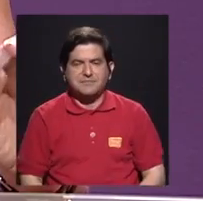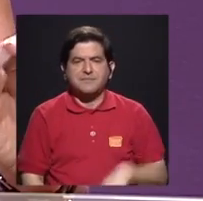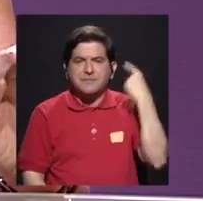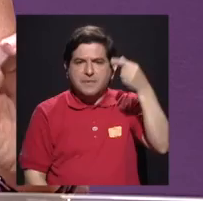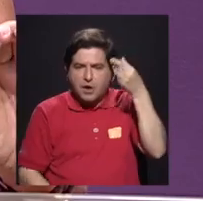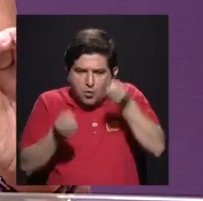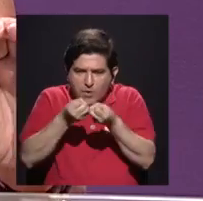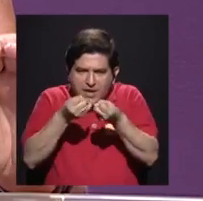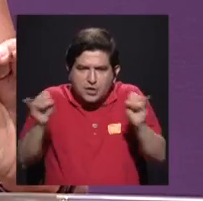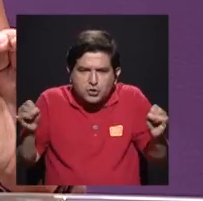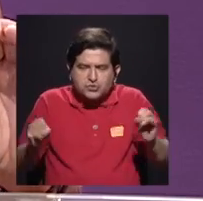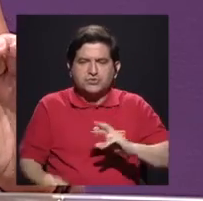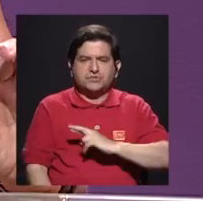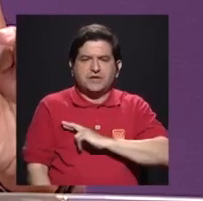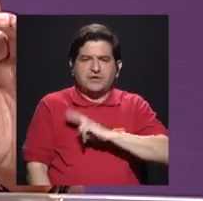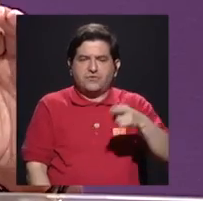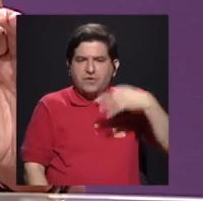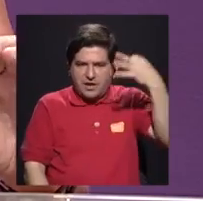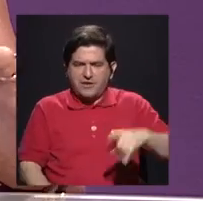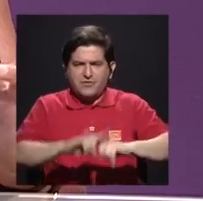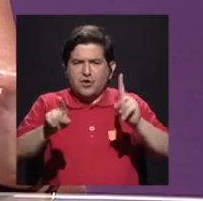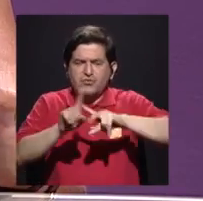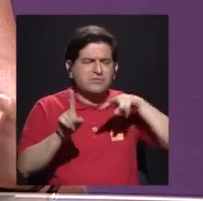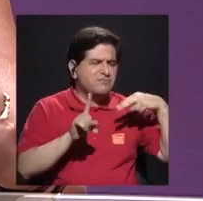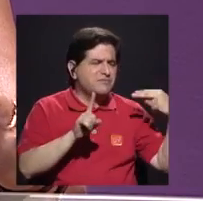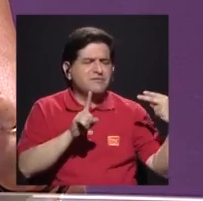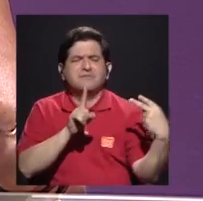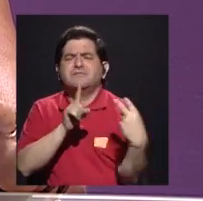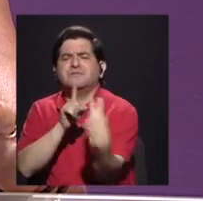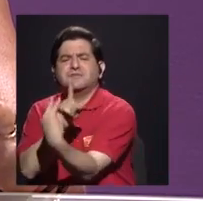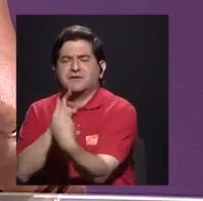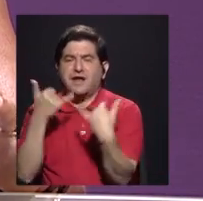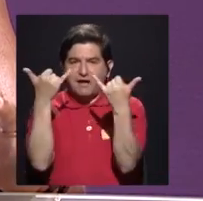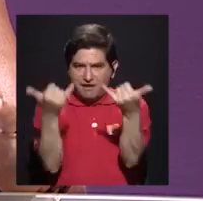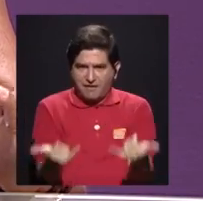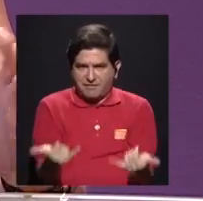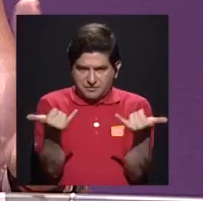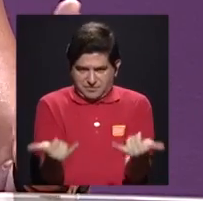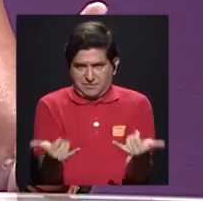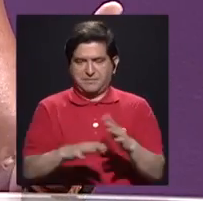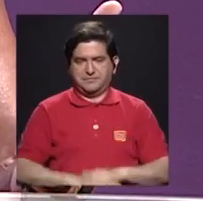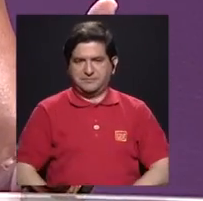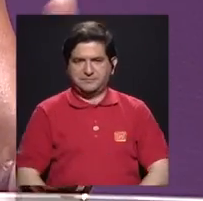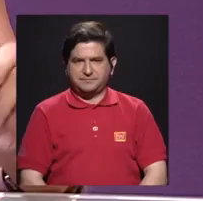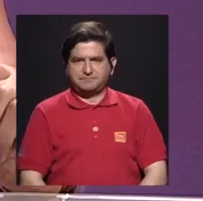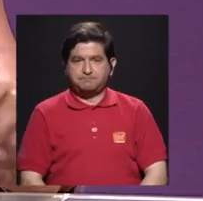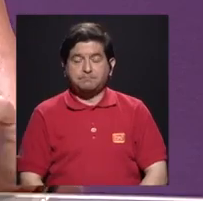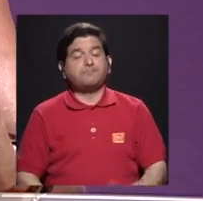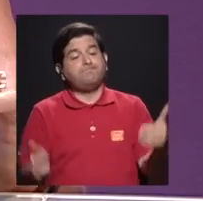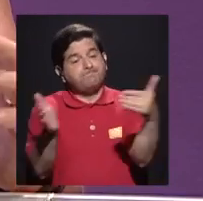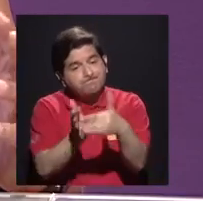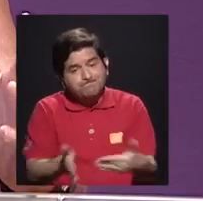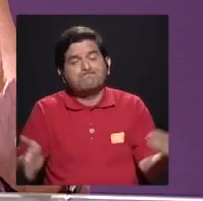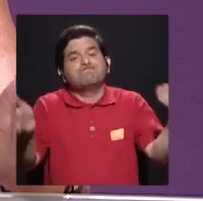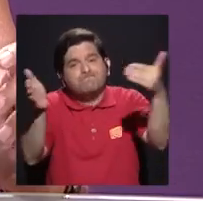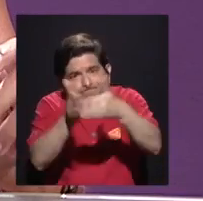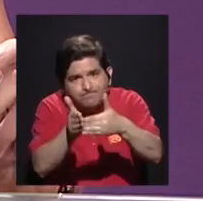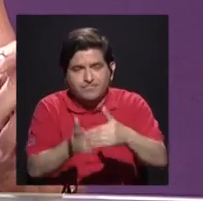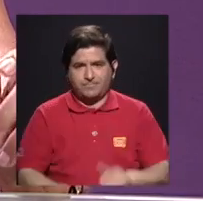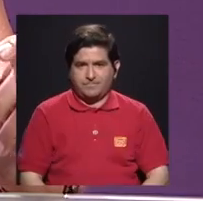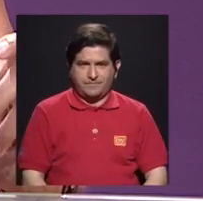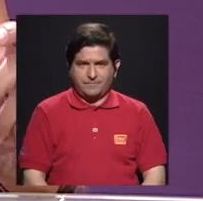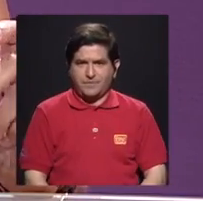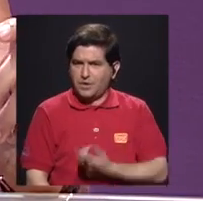estado laico desde muy diversas perspectivas y ahora a una vez más por qué